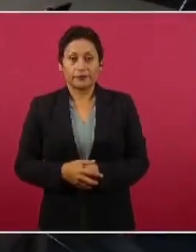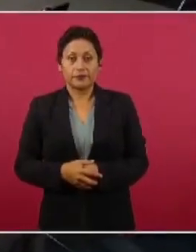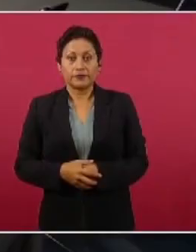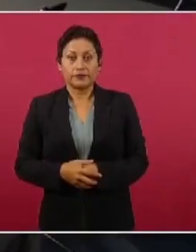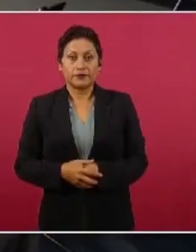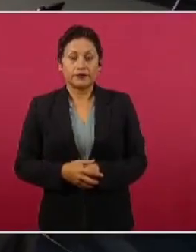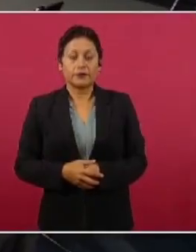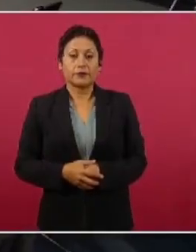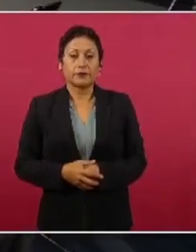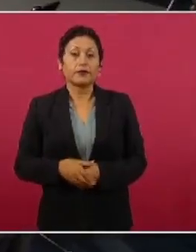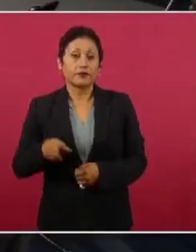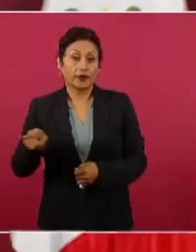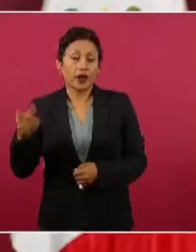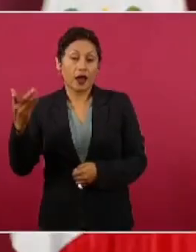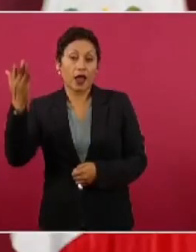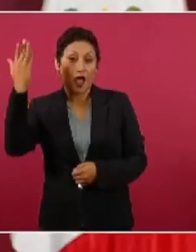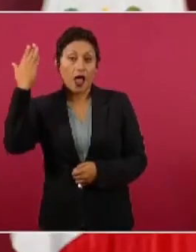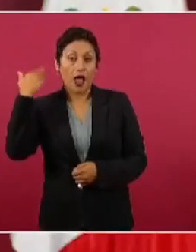era un juez